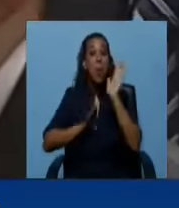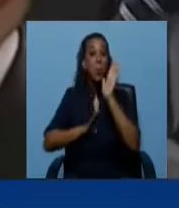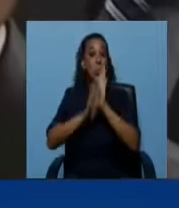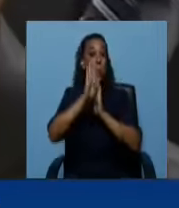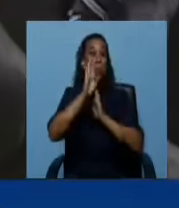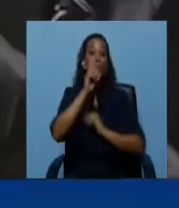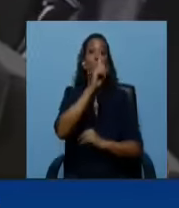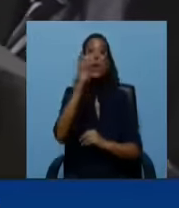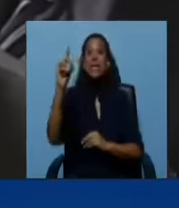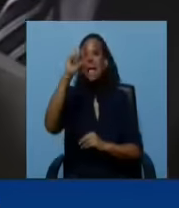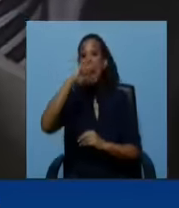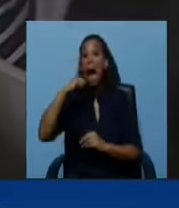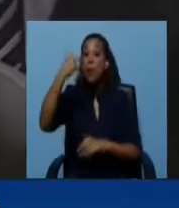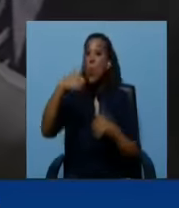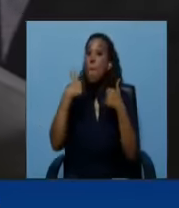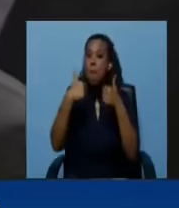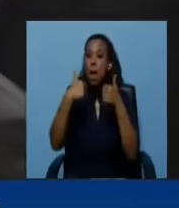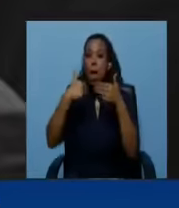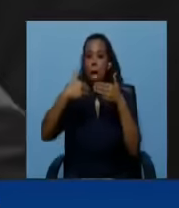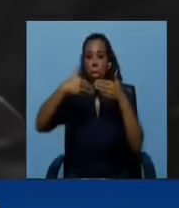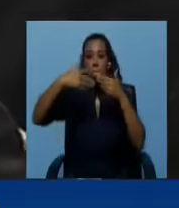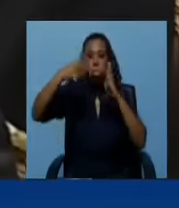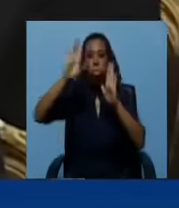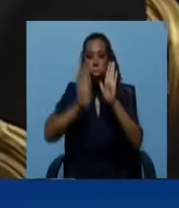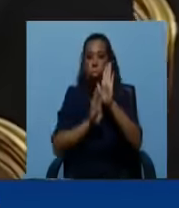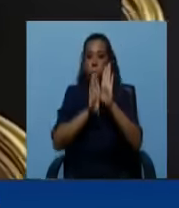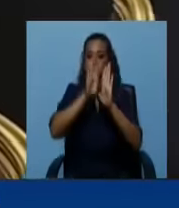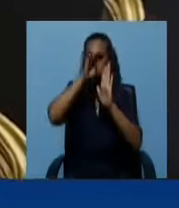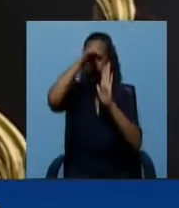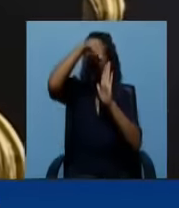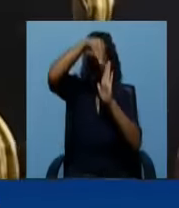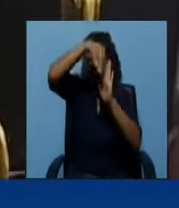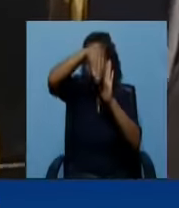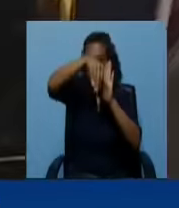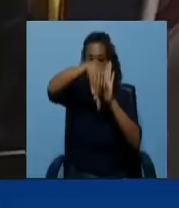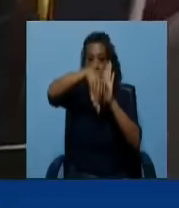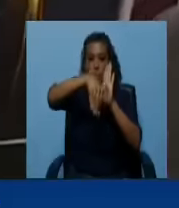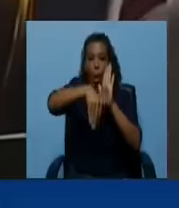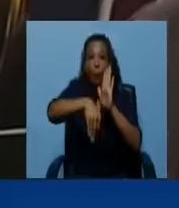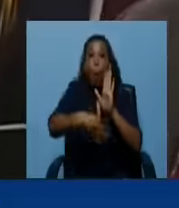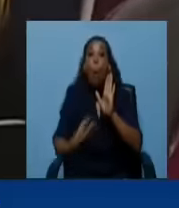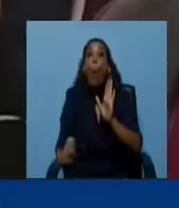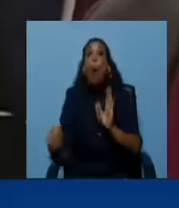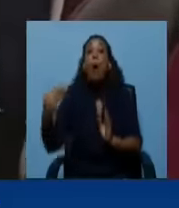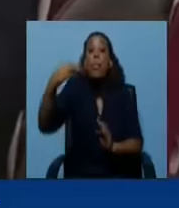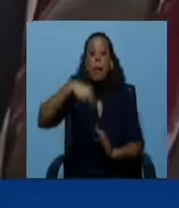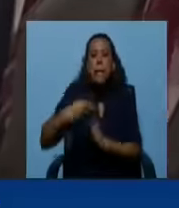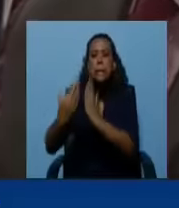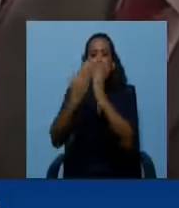siglo y nos obligó a empezar a estudiar